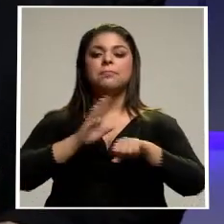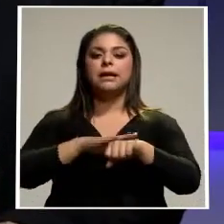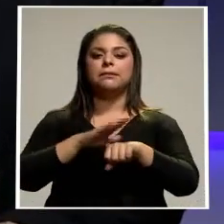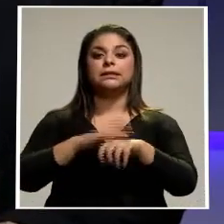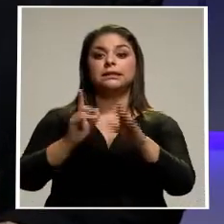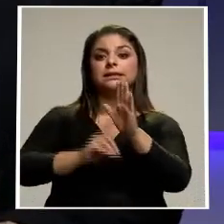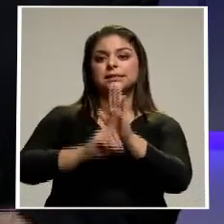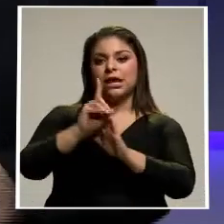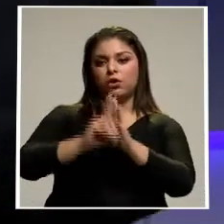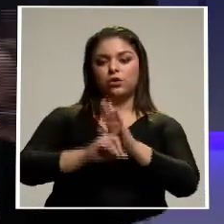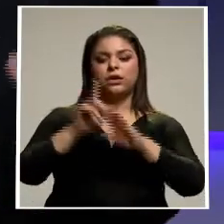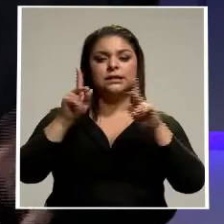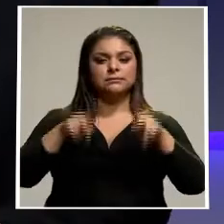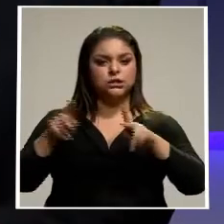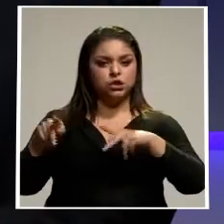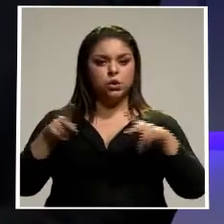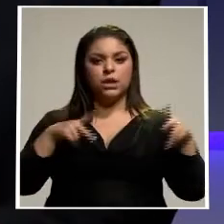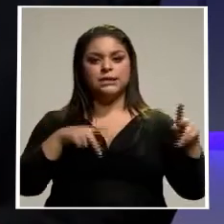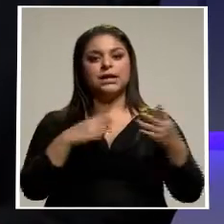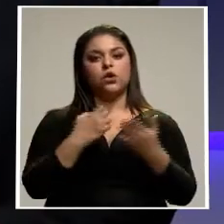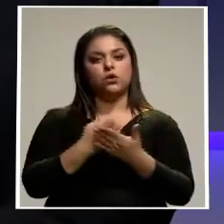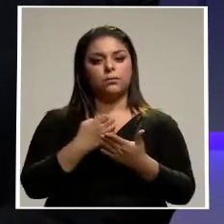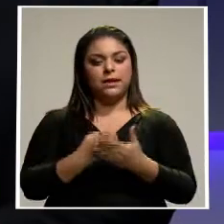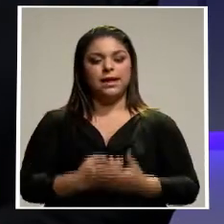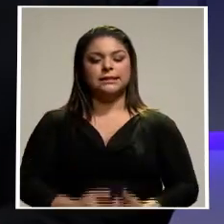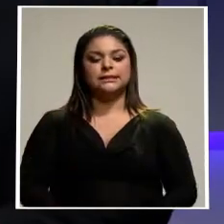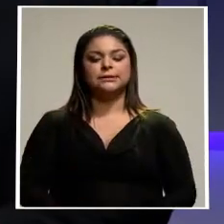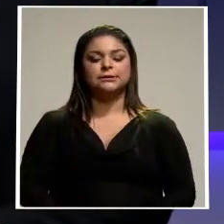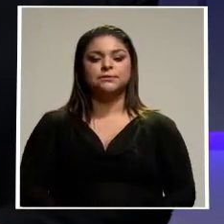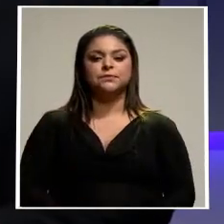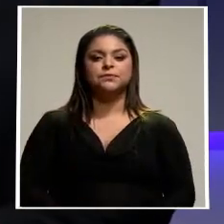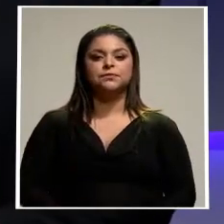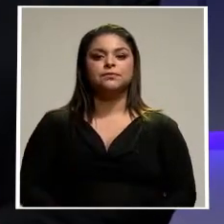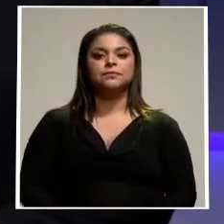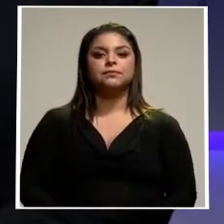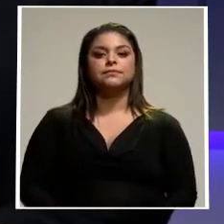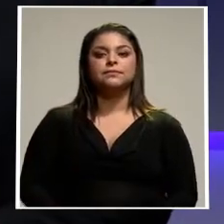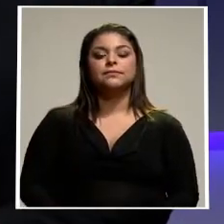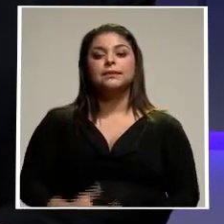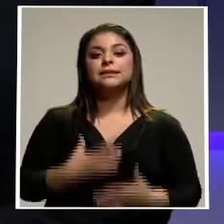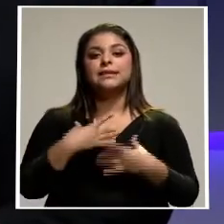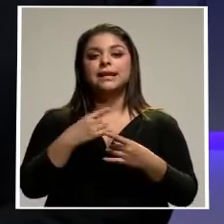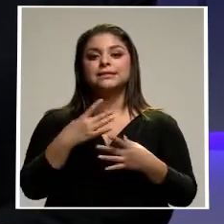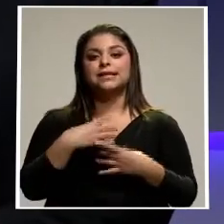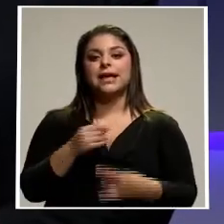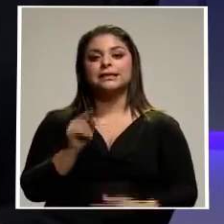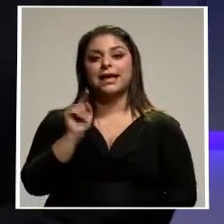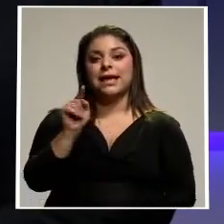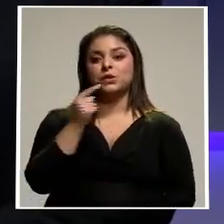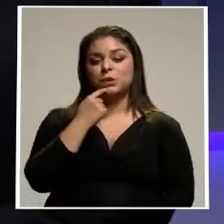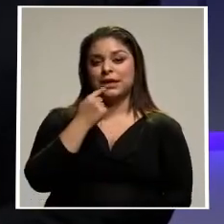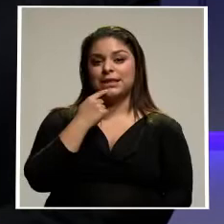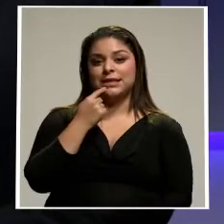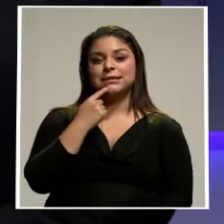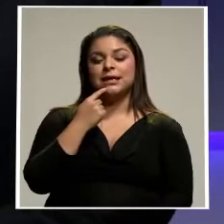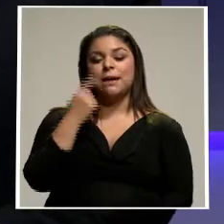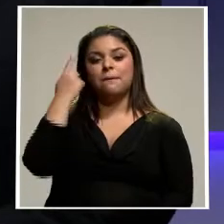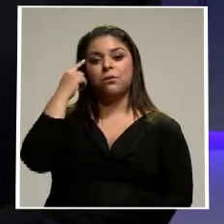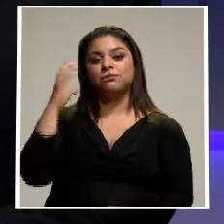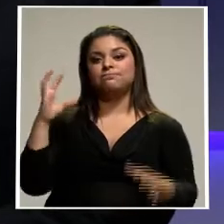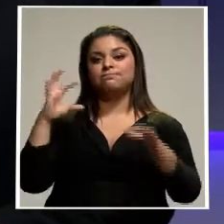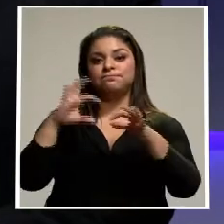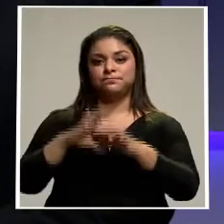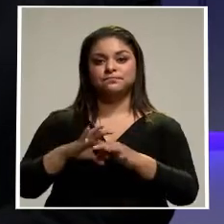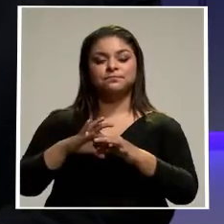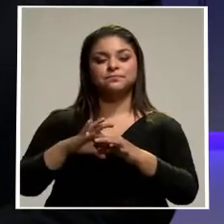las personas y de las economías y demás. Es interesante esto que dice y el vínculo histórico que